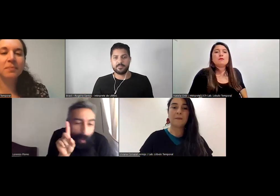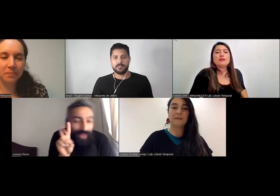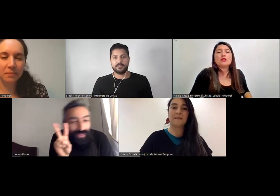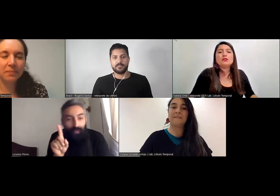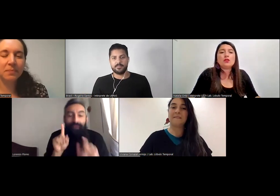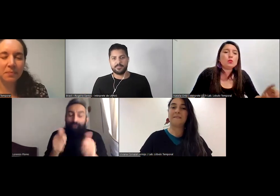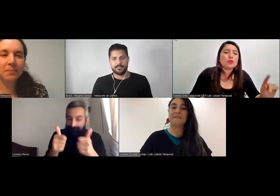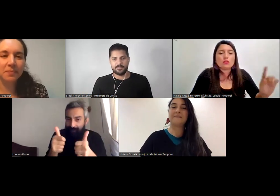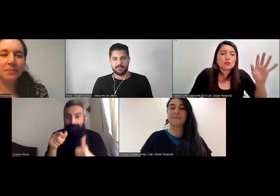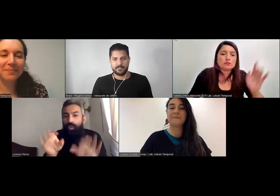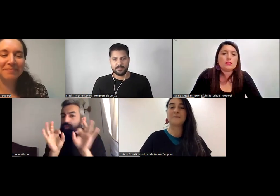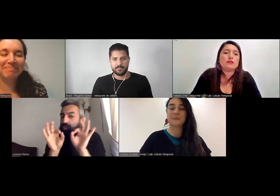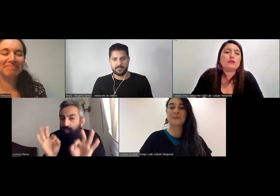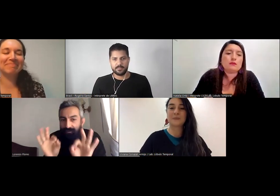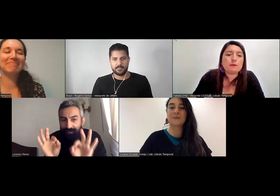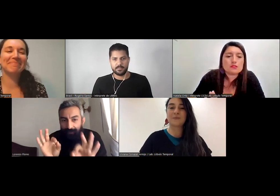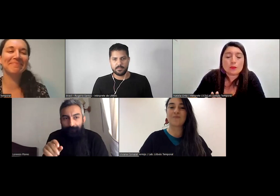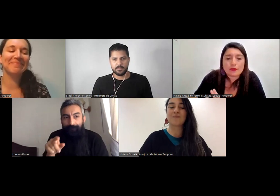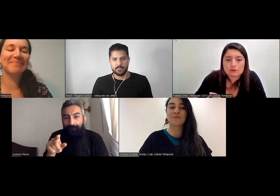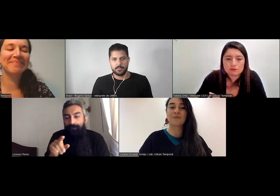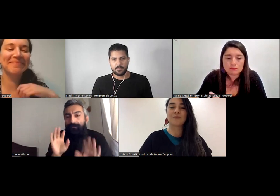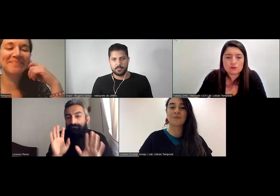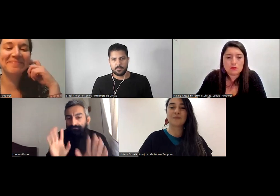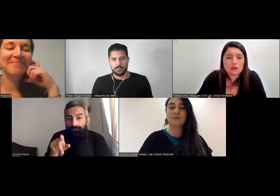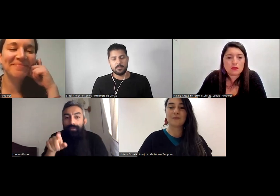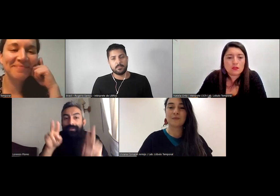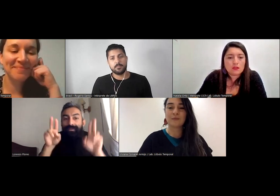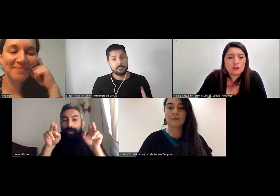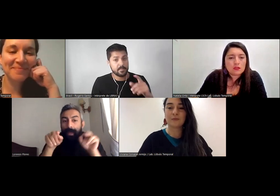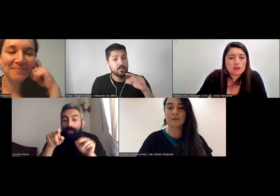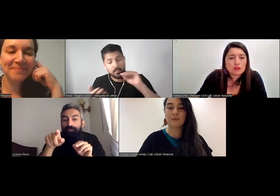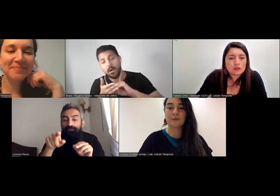Sí, me faltaron dos, uno o dos, me parece súper bien.